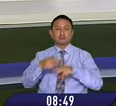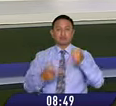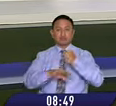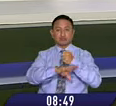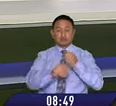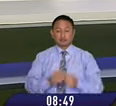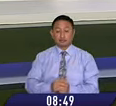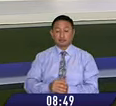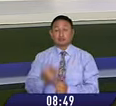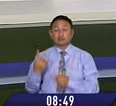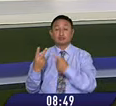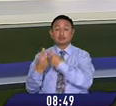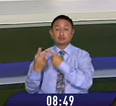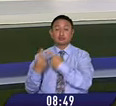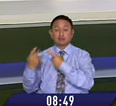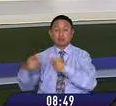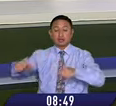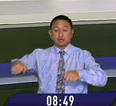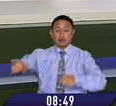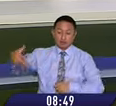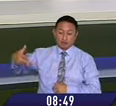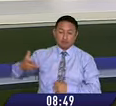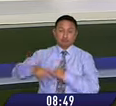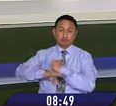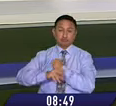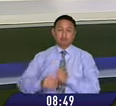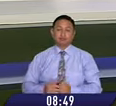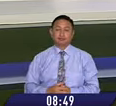el segundo se movilizaba en una moto robada.